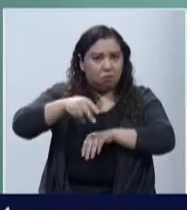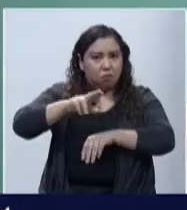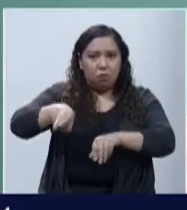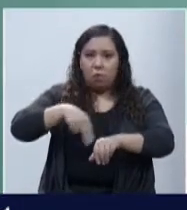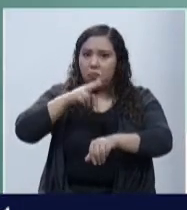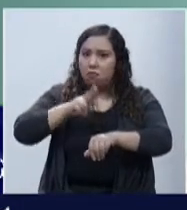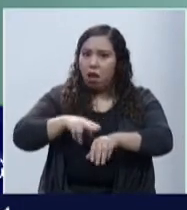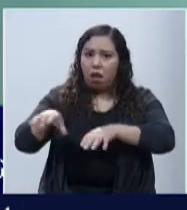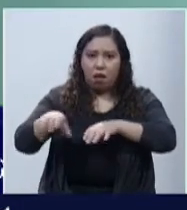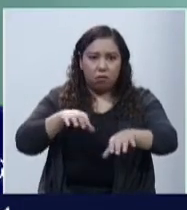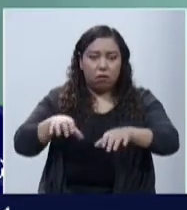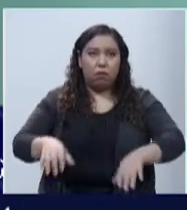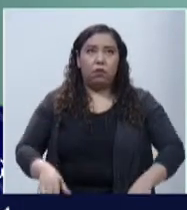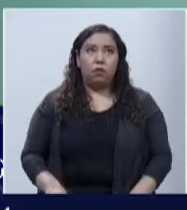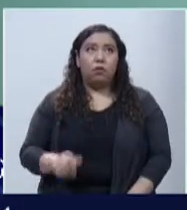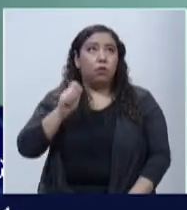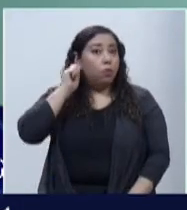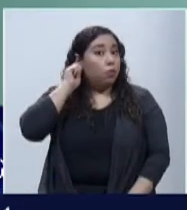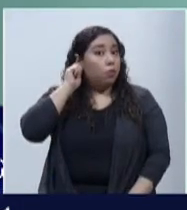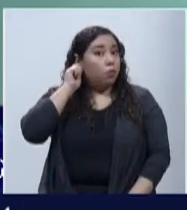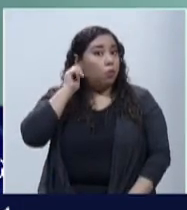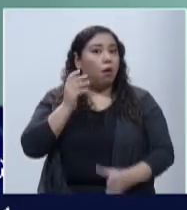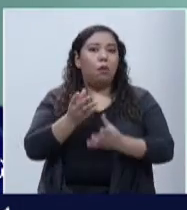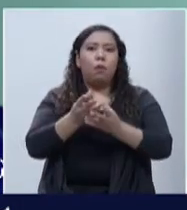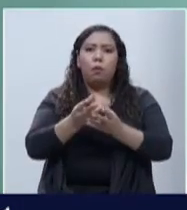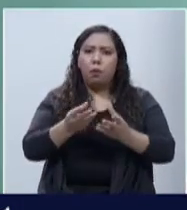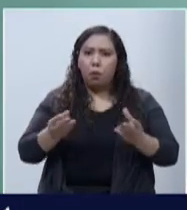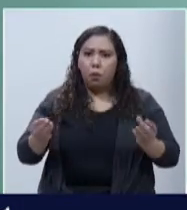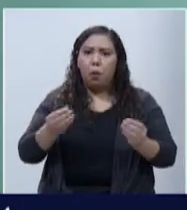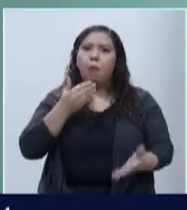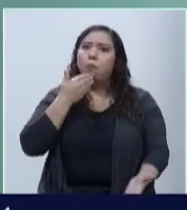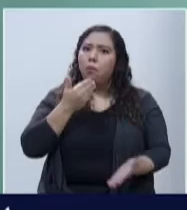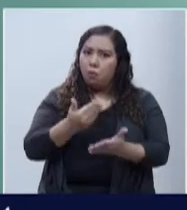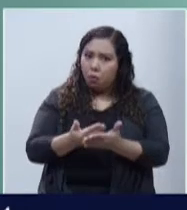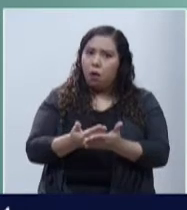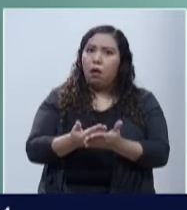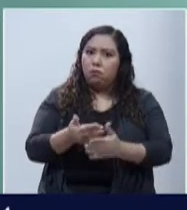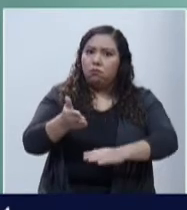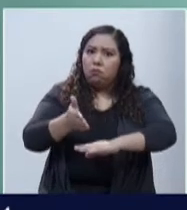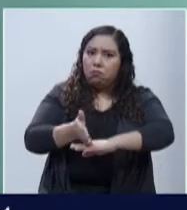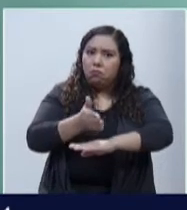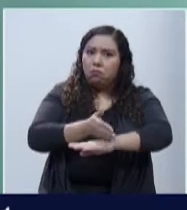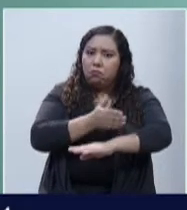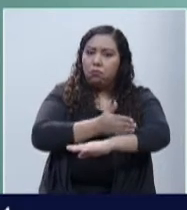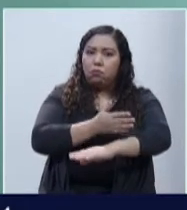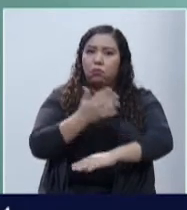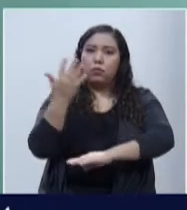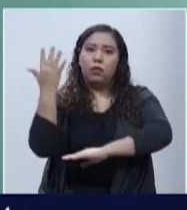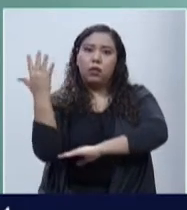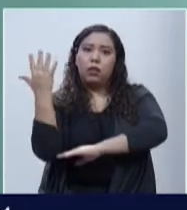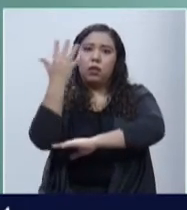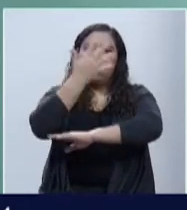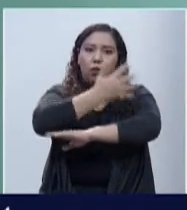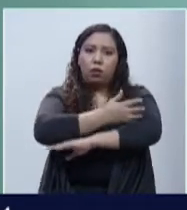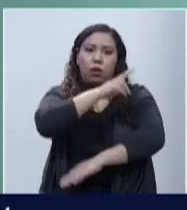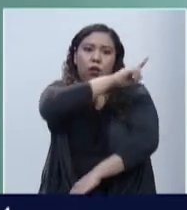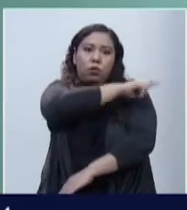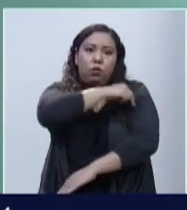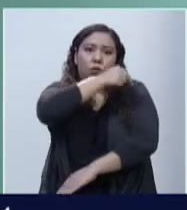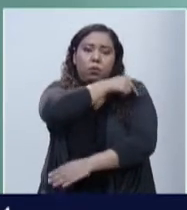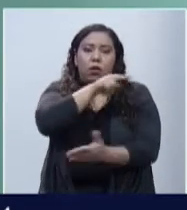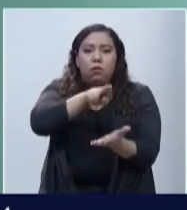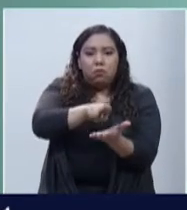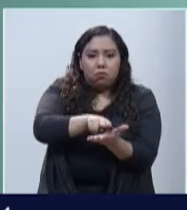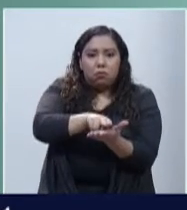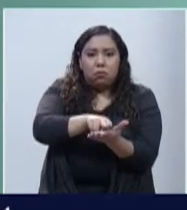la recuperación de la paciente ha sido satisfactoria y tiene 5 días hospitalizadas la paciente ya se logró